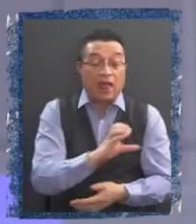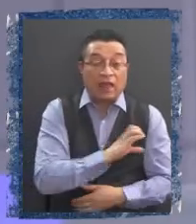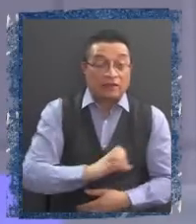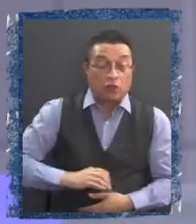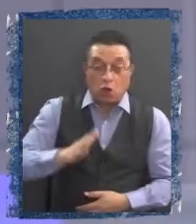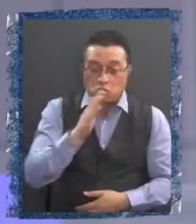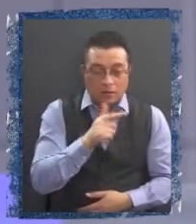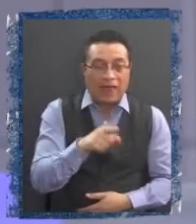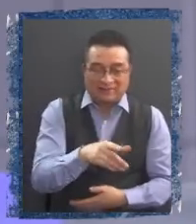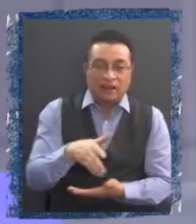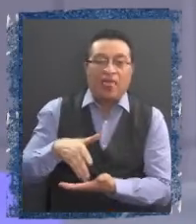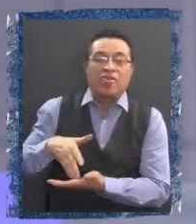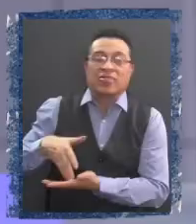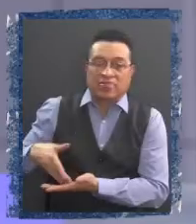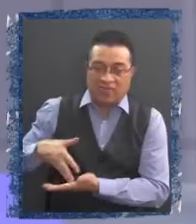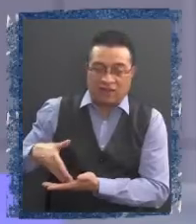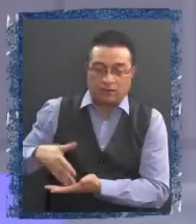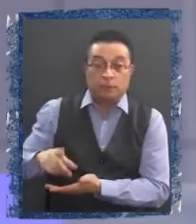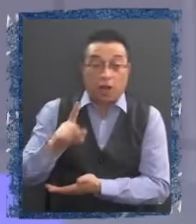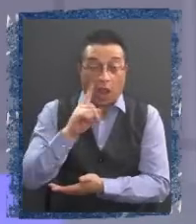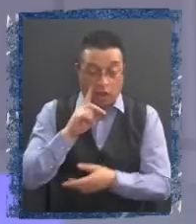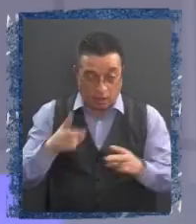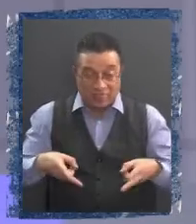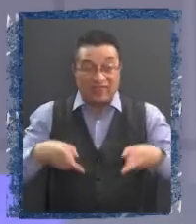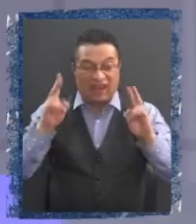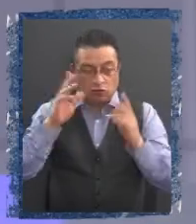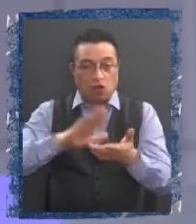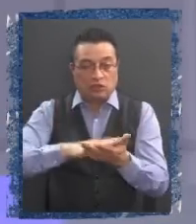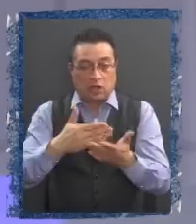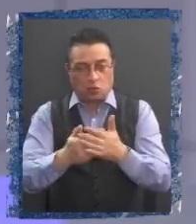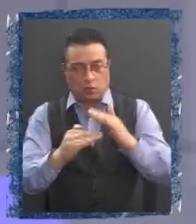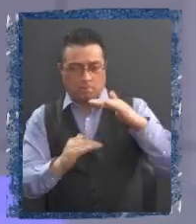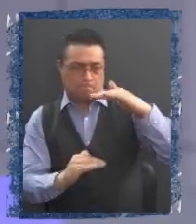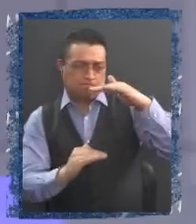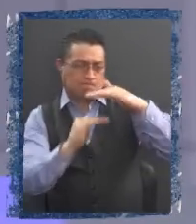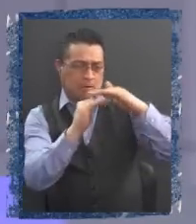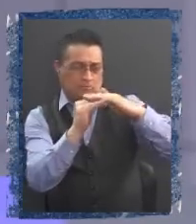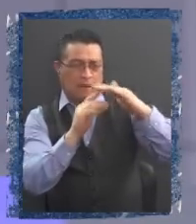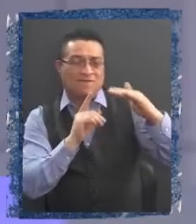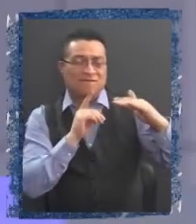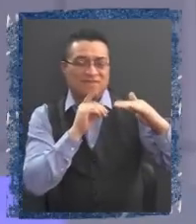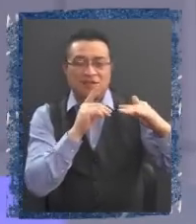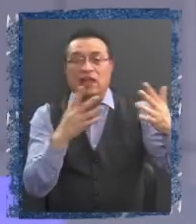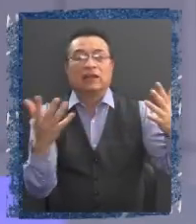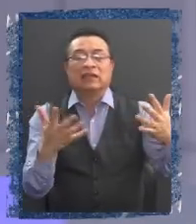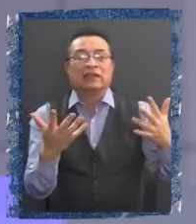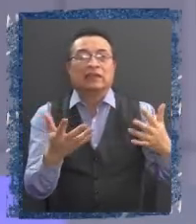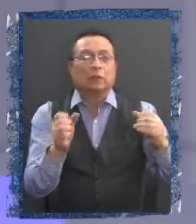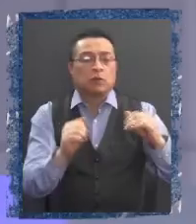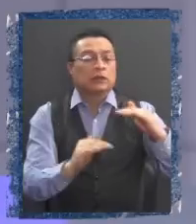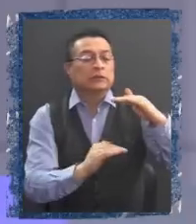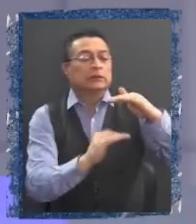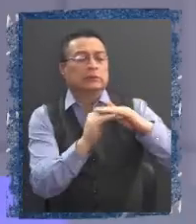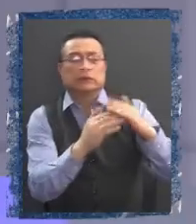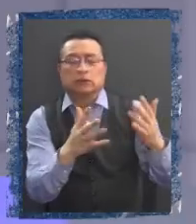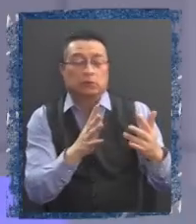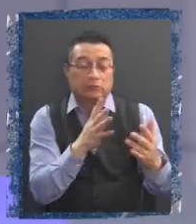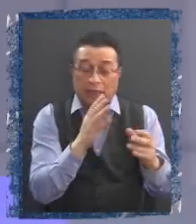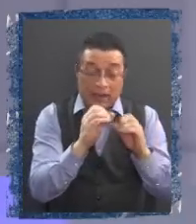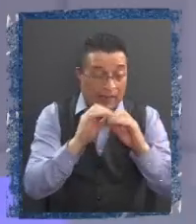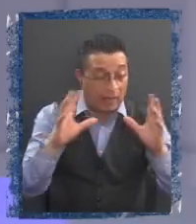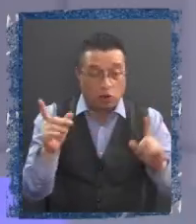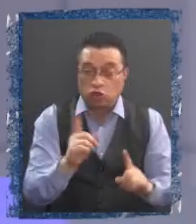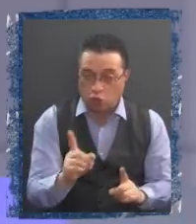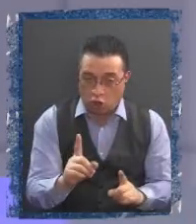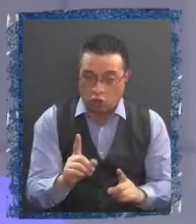débil. ¿En qué sentido? En que hay un derecho a la salud y la salud es lo más alto posible. No está claro qué es lo que yo puedo ir a exigir, ¿cierto? Lo que